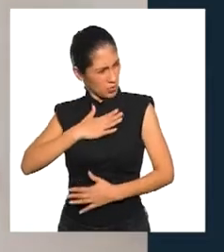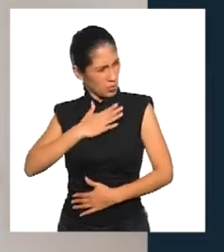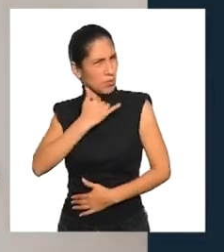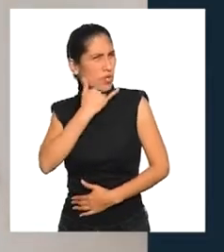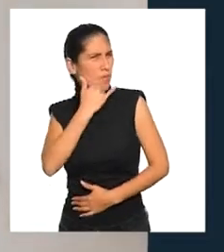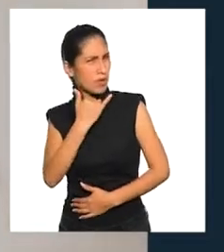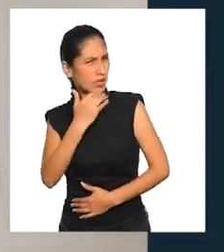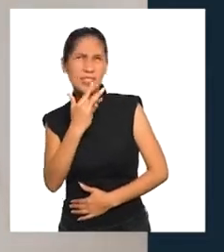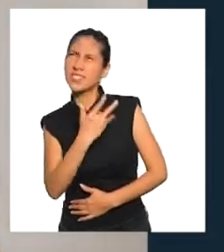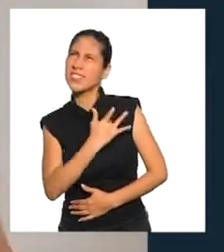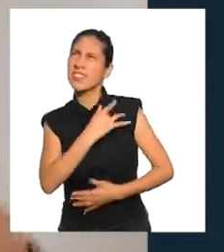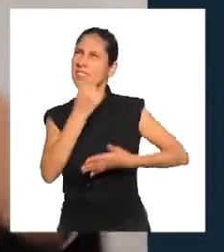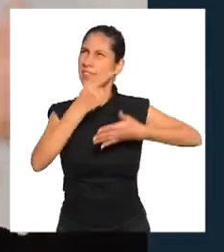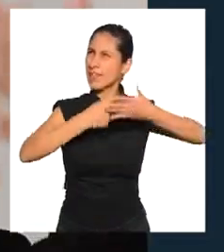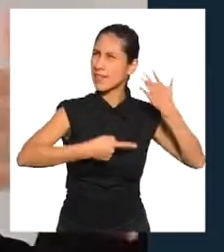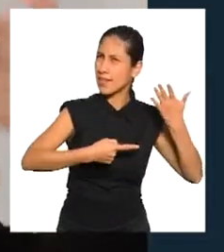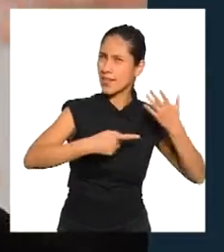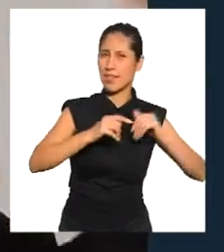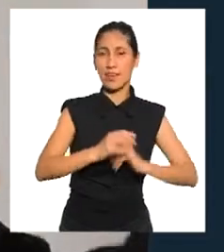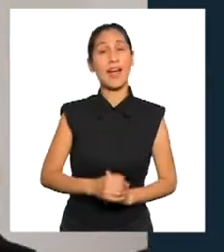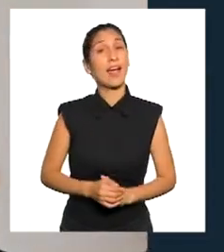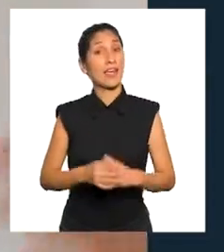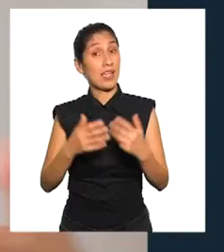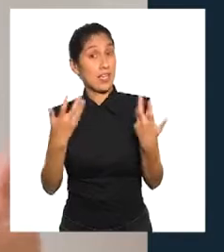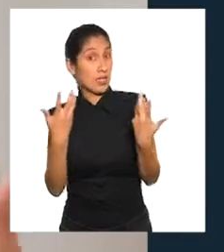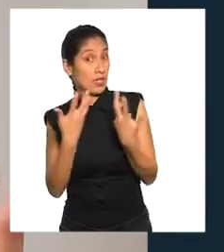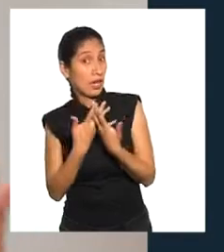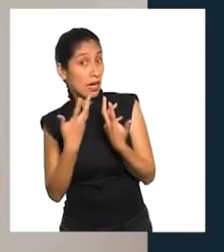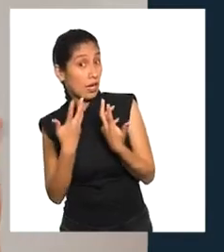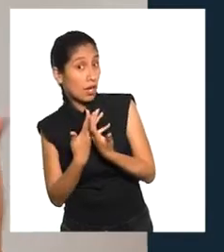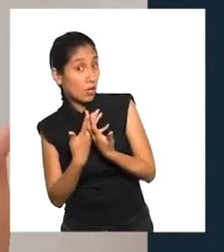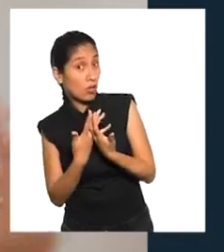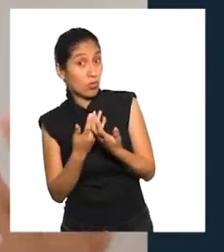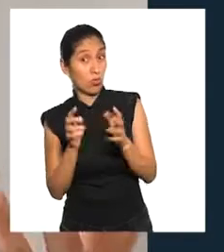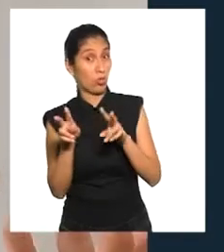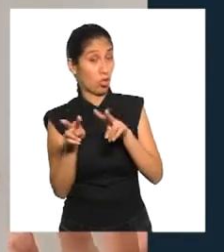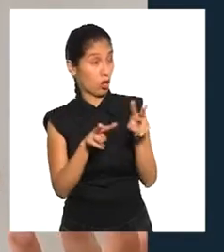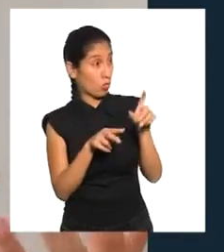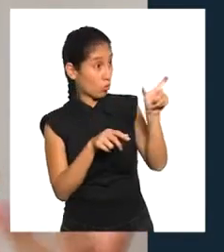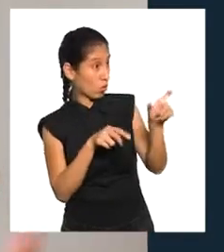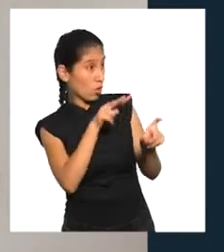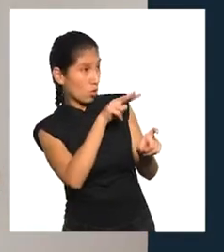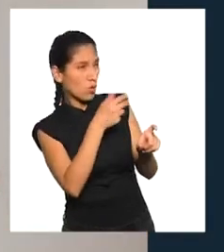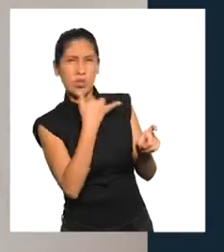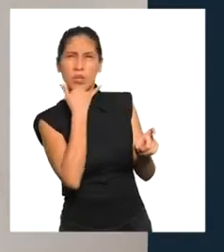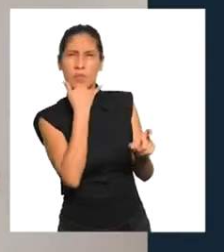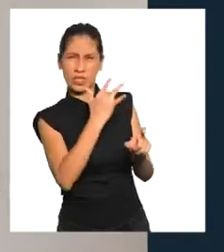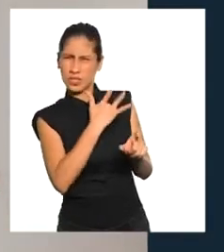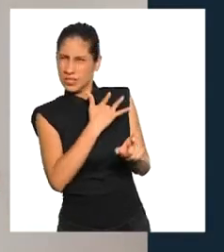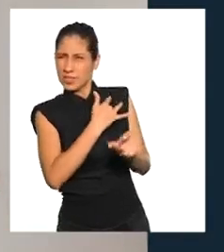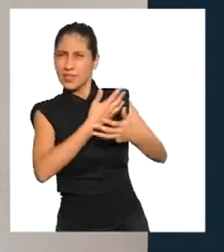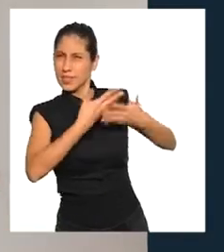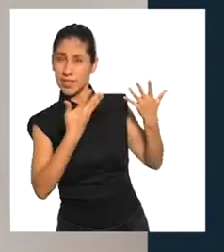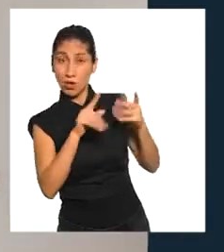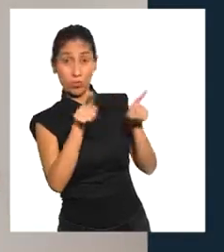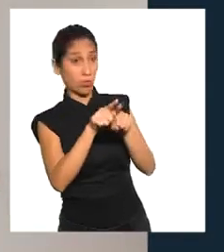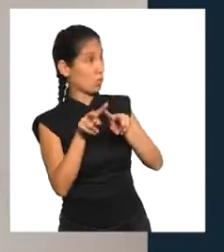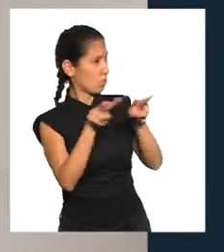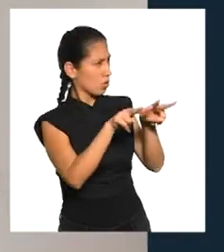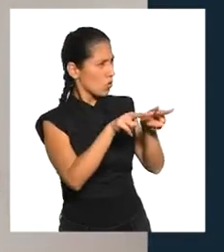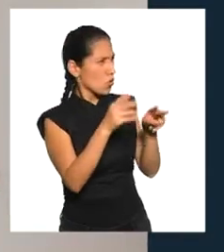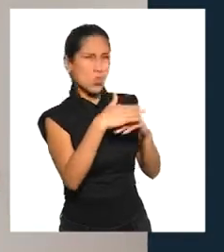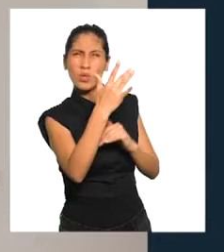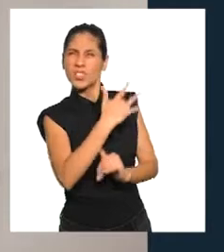qué sentimos nosotros con respecto a alguien o con respecto a alguna situación. Es muy